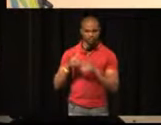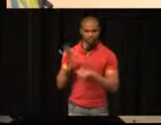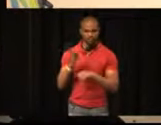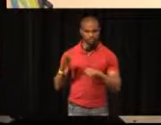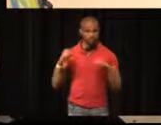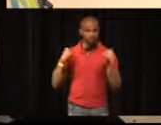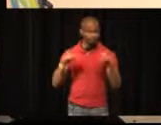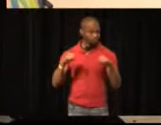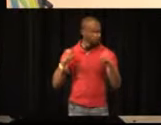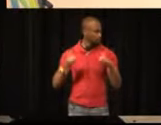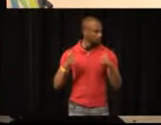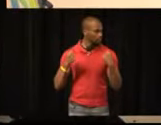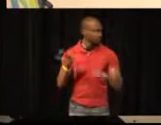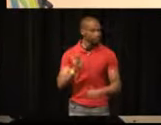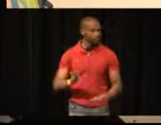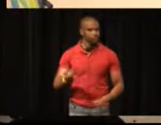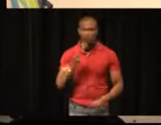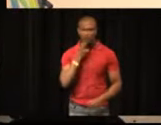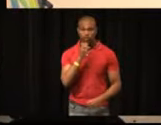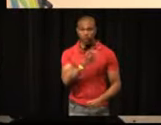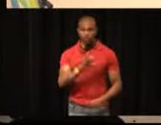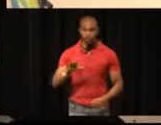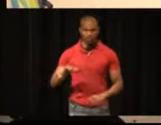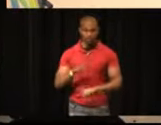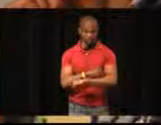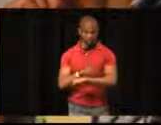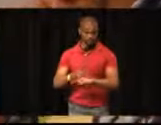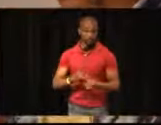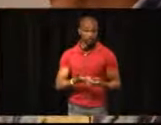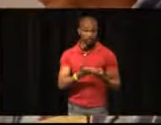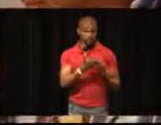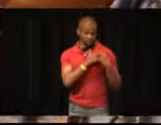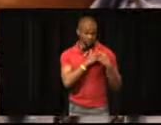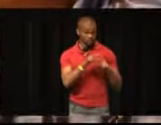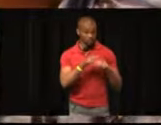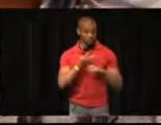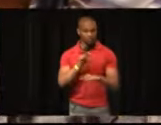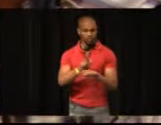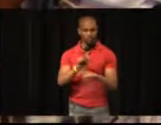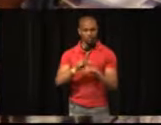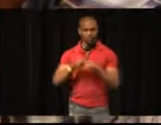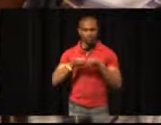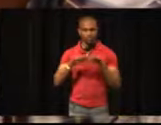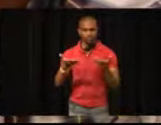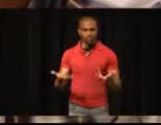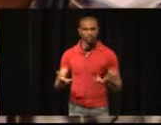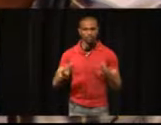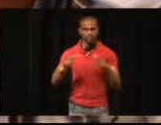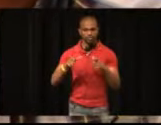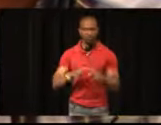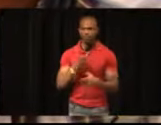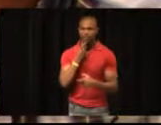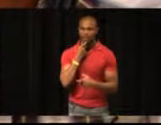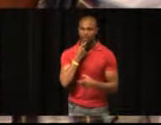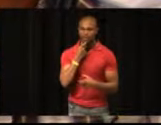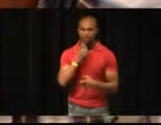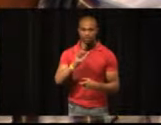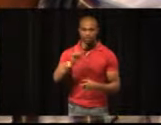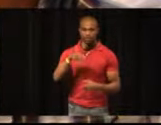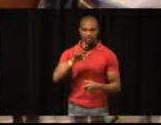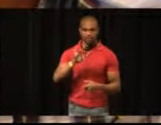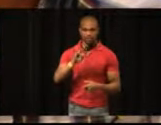licenciada por la UNICAMP, coordinadora pedagógica por responsable por la articulación del PEC de Campinas.